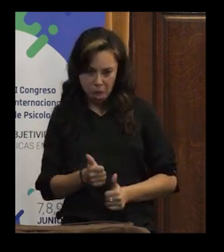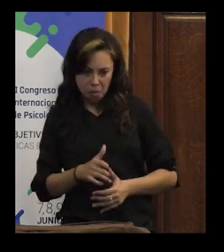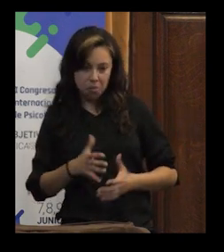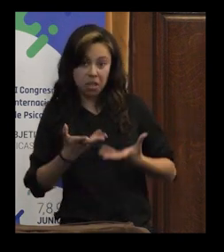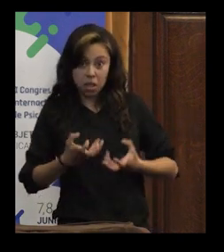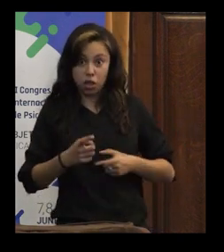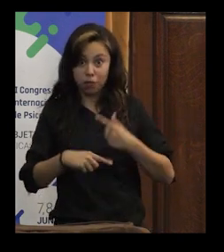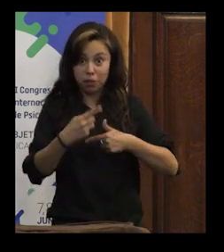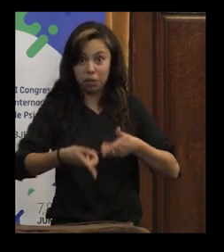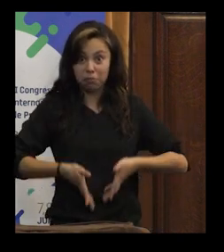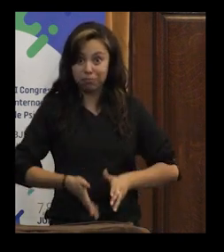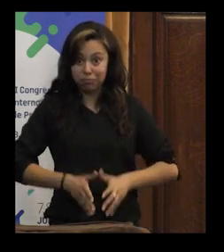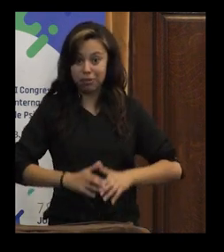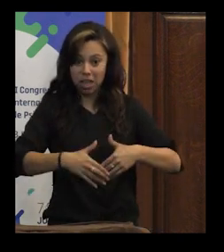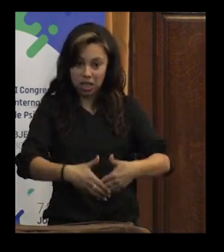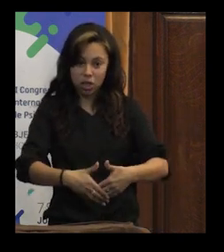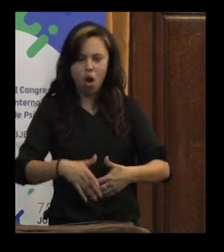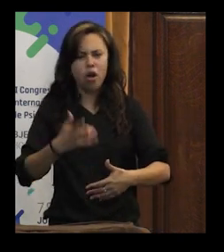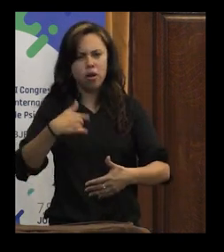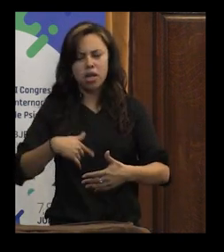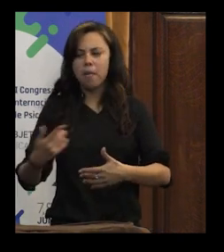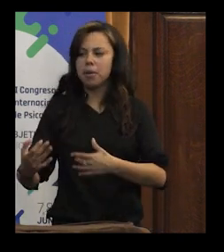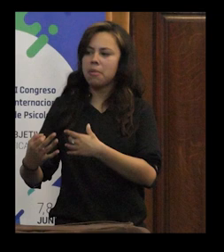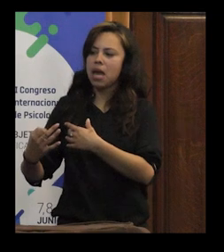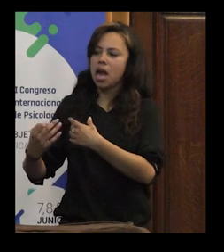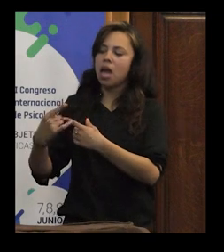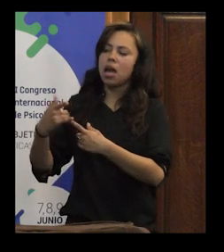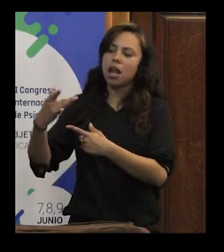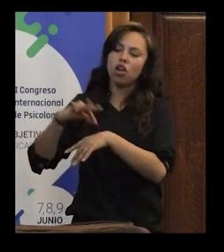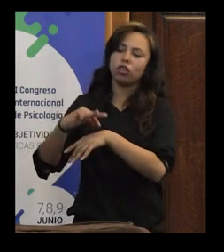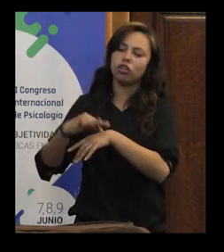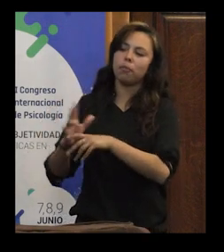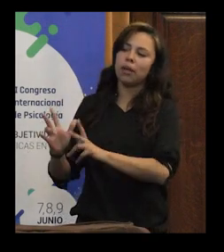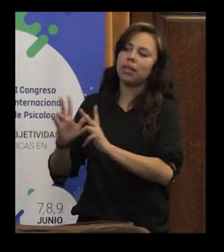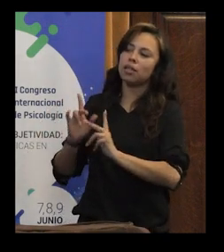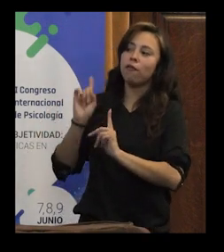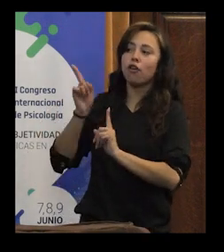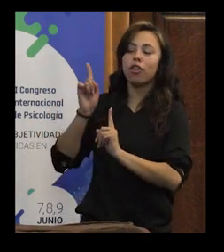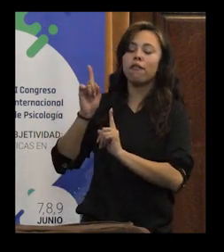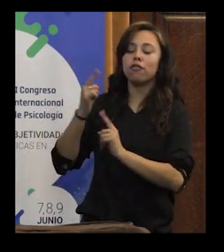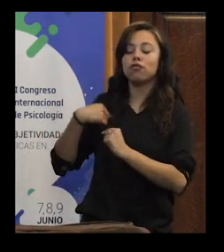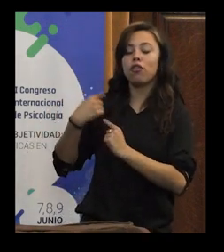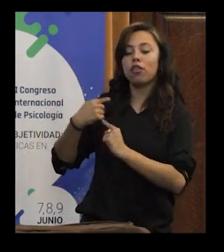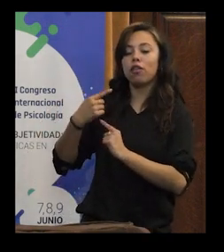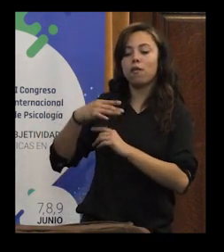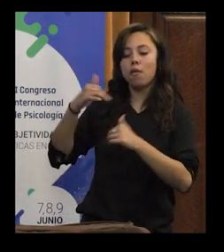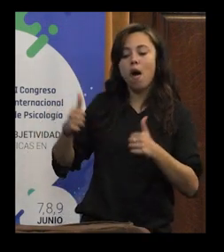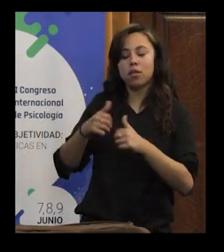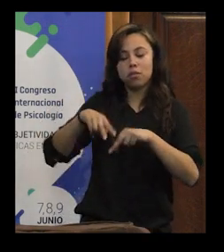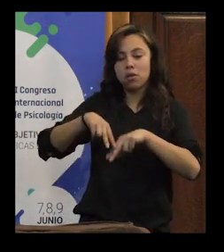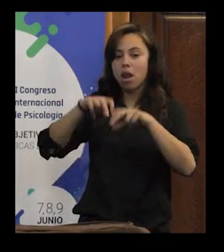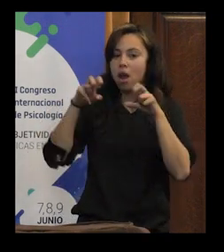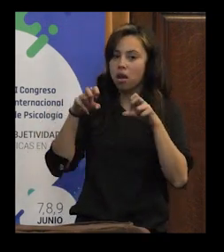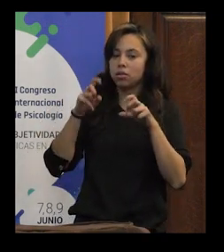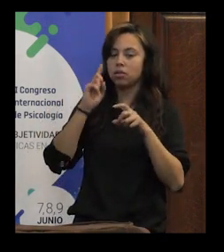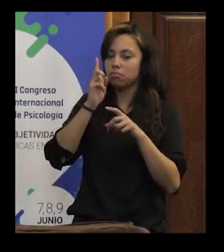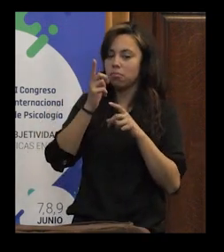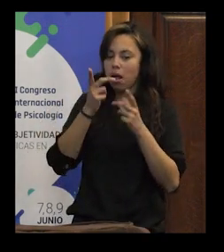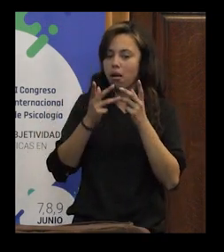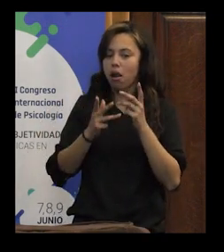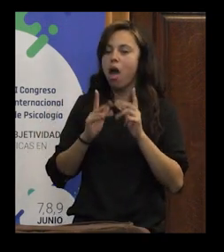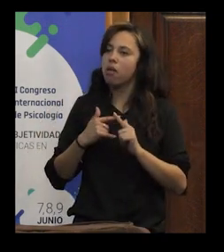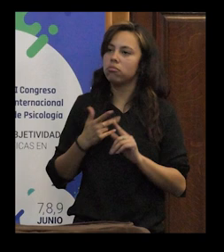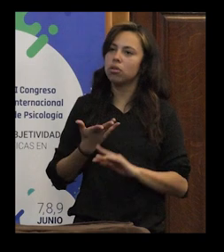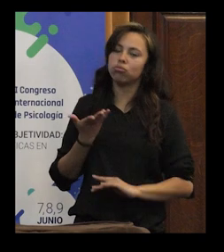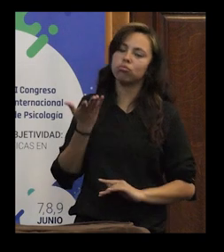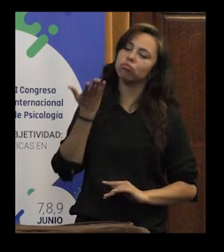hospital, donde también estoy haciendo el trabajo de campo para el libro que estoy escribiendo. Es un poco